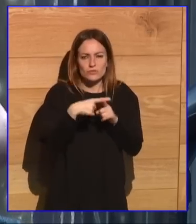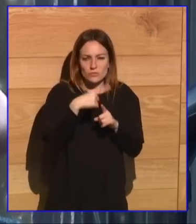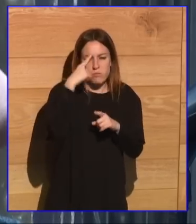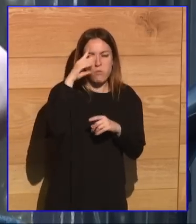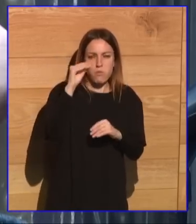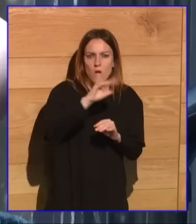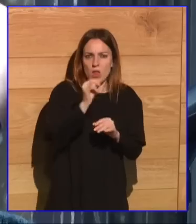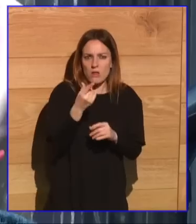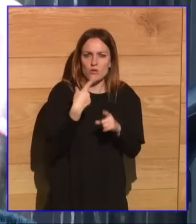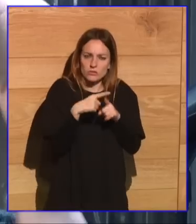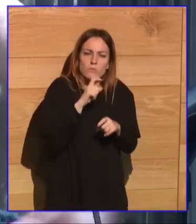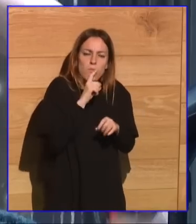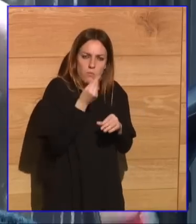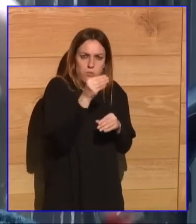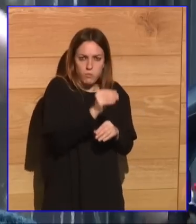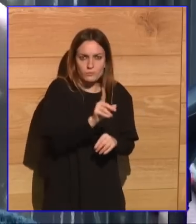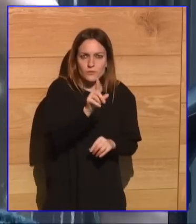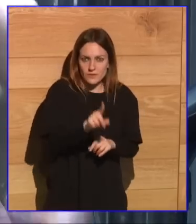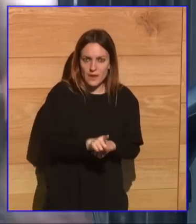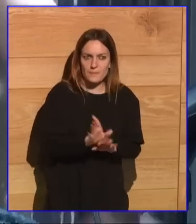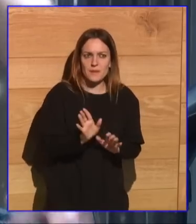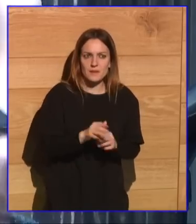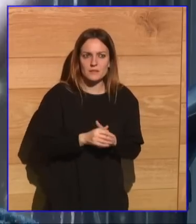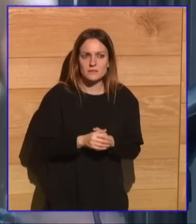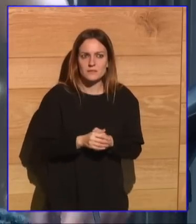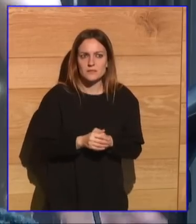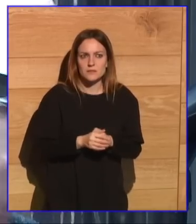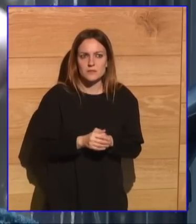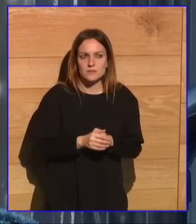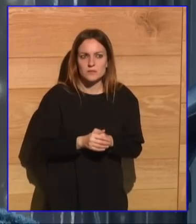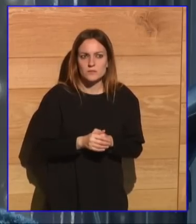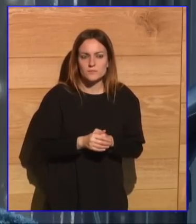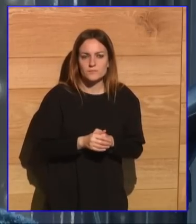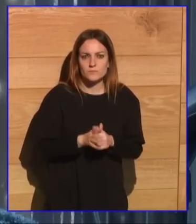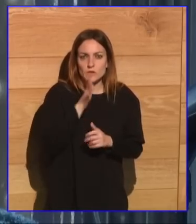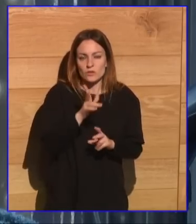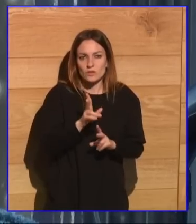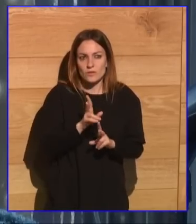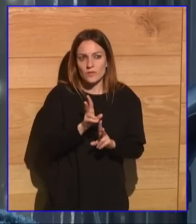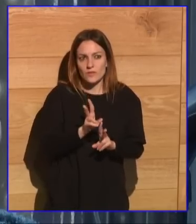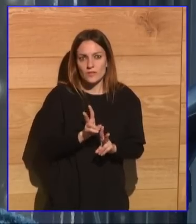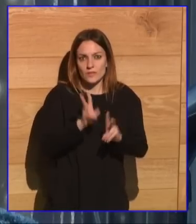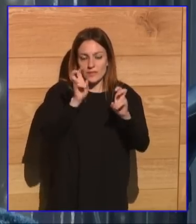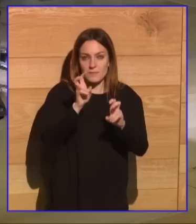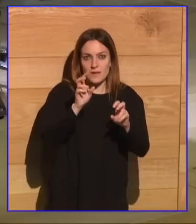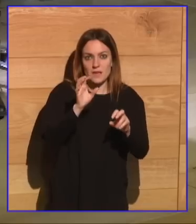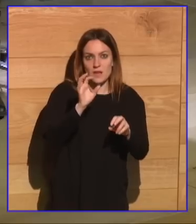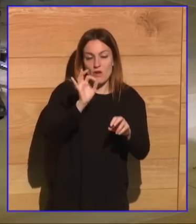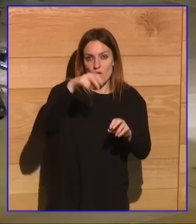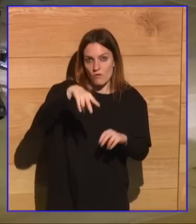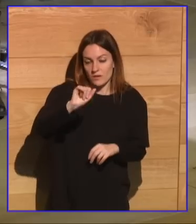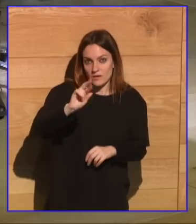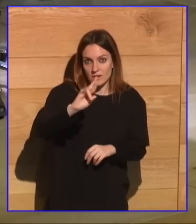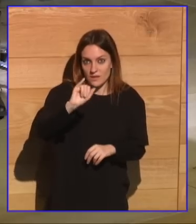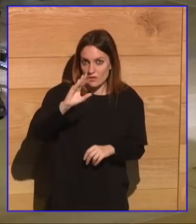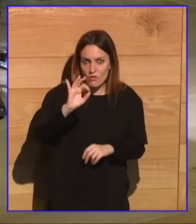de complejidad en algunas ocasiones, porque es verdad que vuelve a rozar el terreno de lo onírico y de lo abstracto en ocasiones, pero ¿qué más